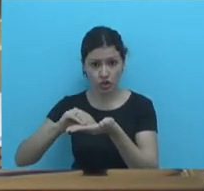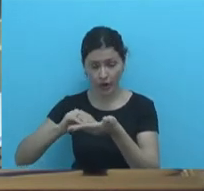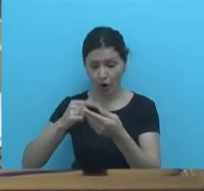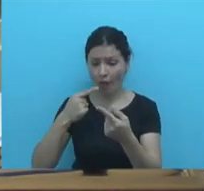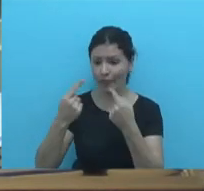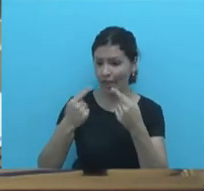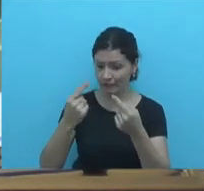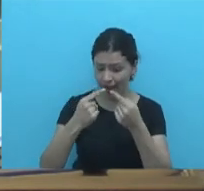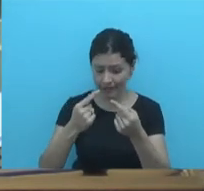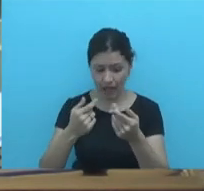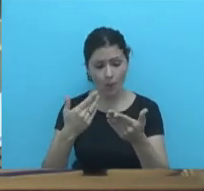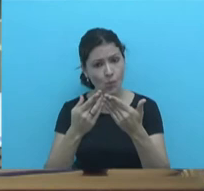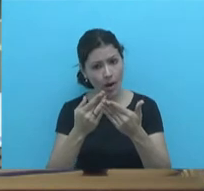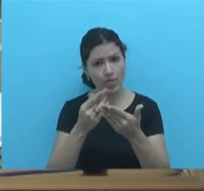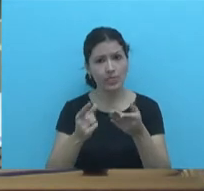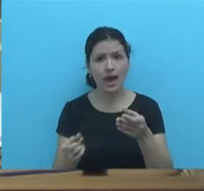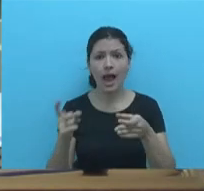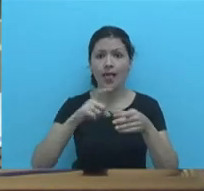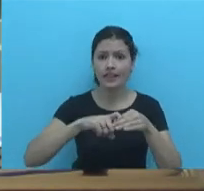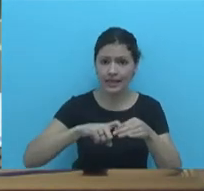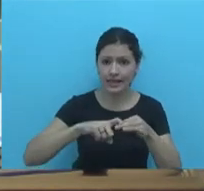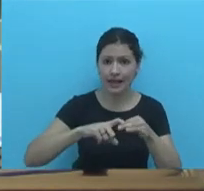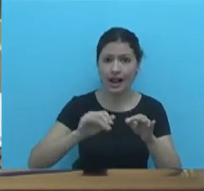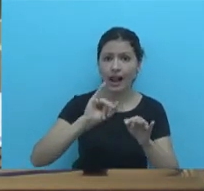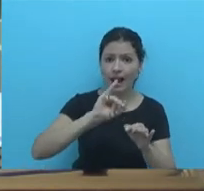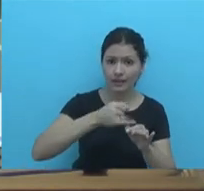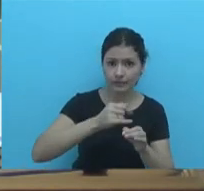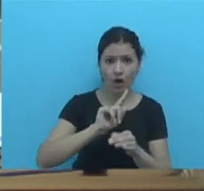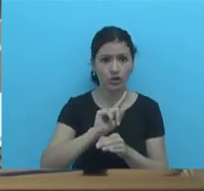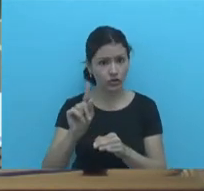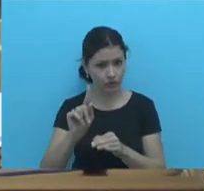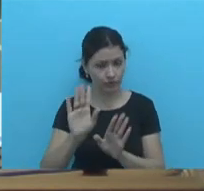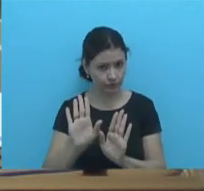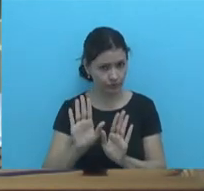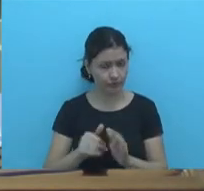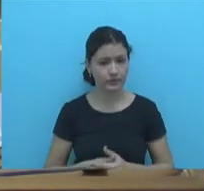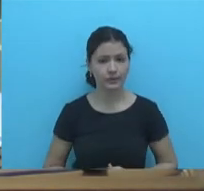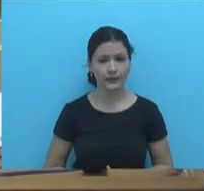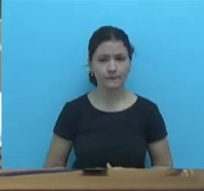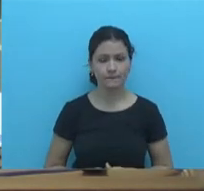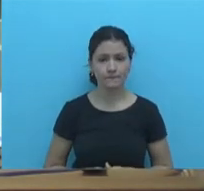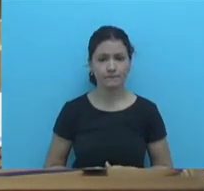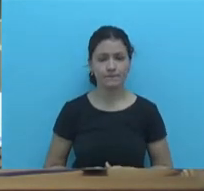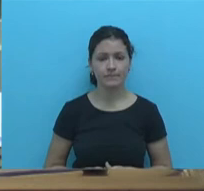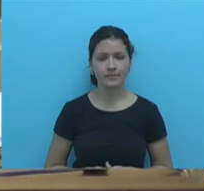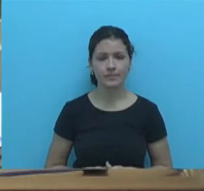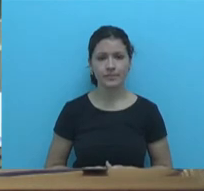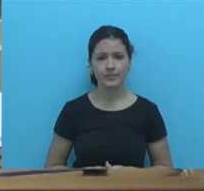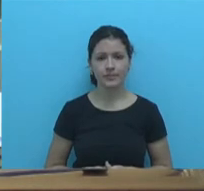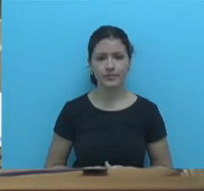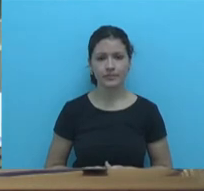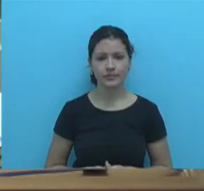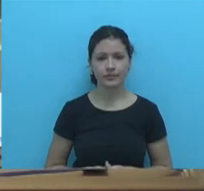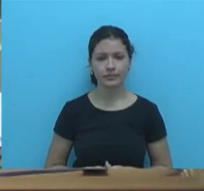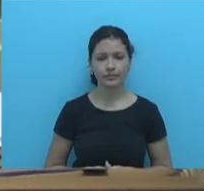no a esta ley. Ellos sabrán lo que debe quedar muy bien definido, eso creo, para que pueda